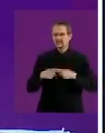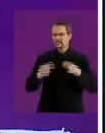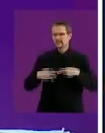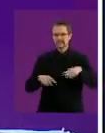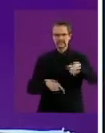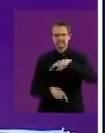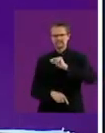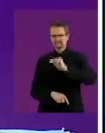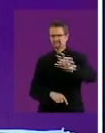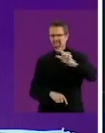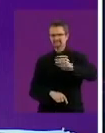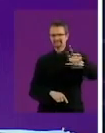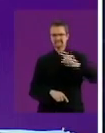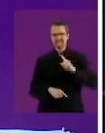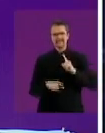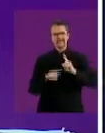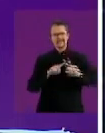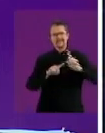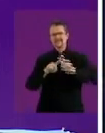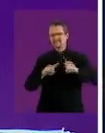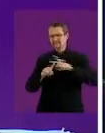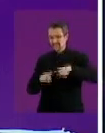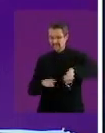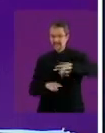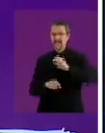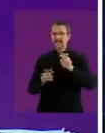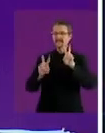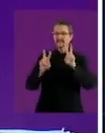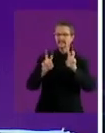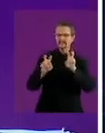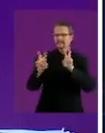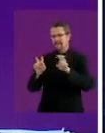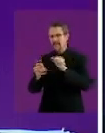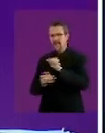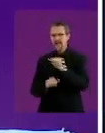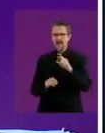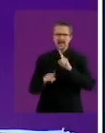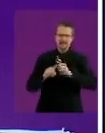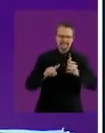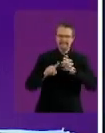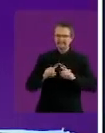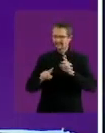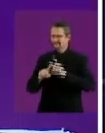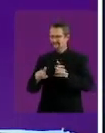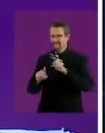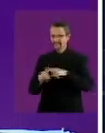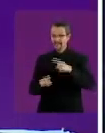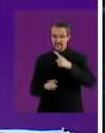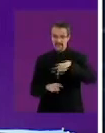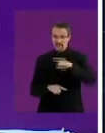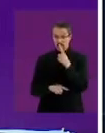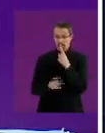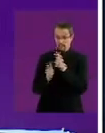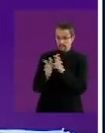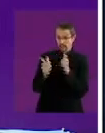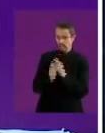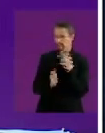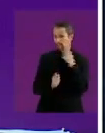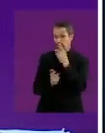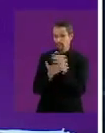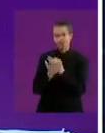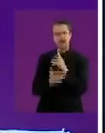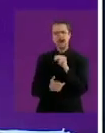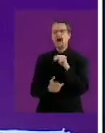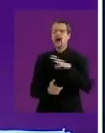PRD sin embargo hay que ver en esta elección ninguna se igual a la anterior y será diferente a la